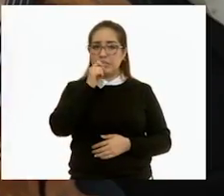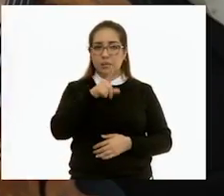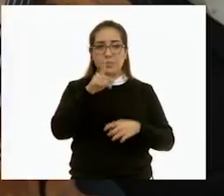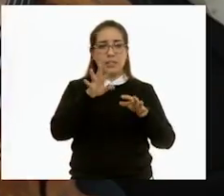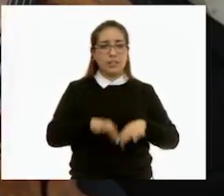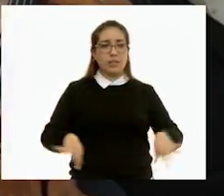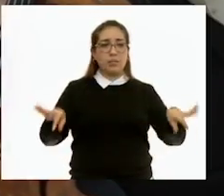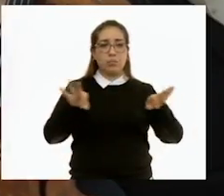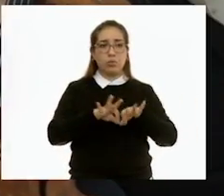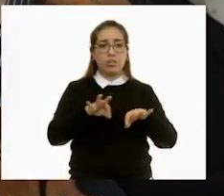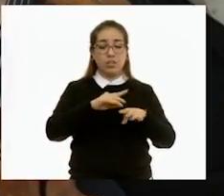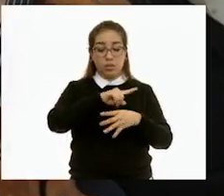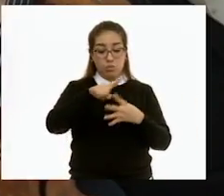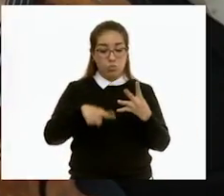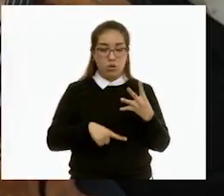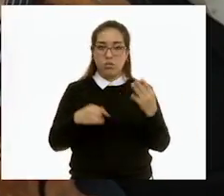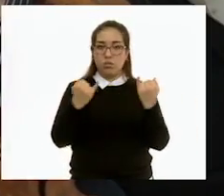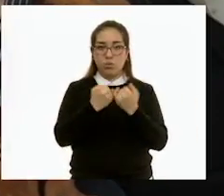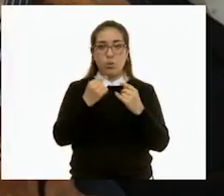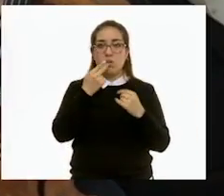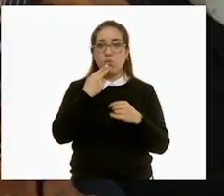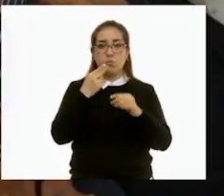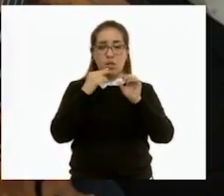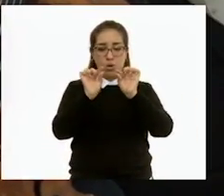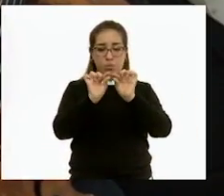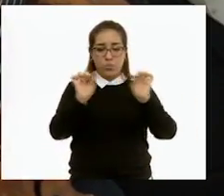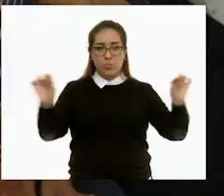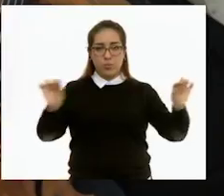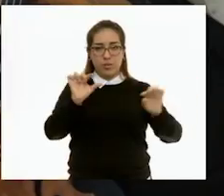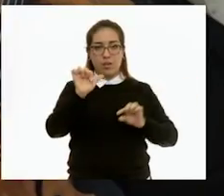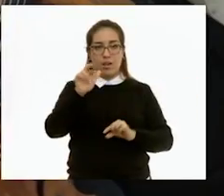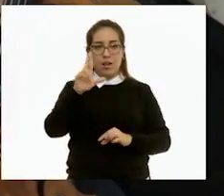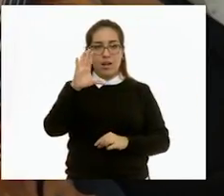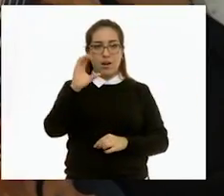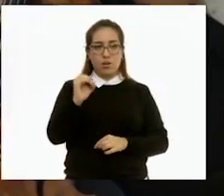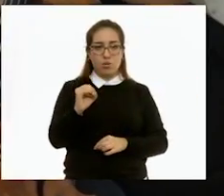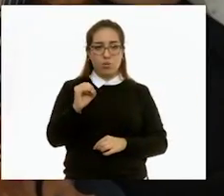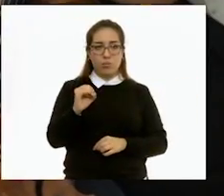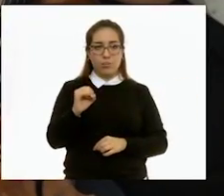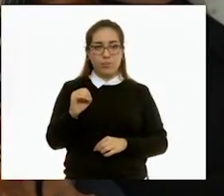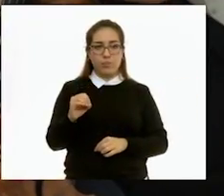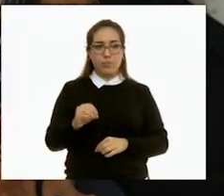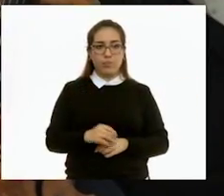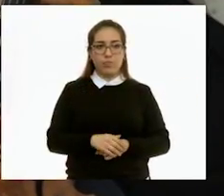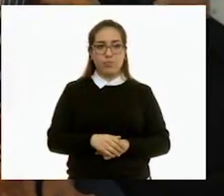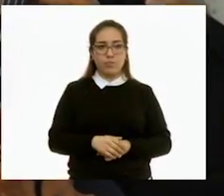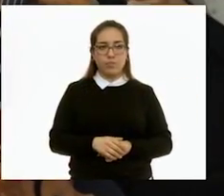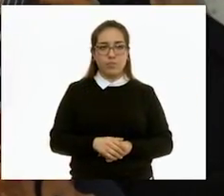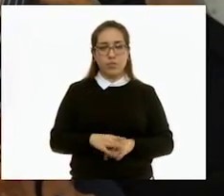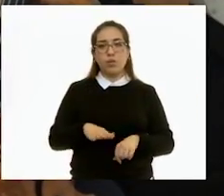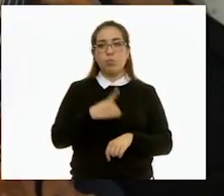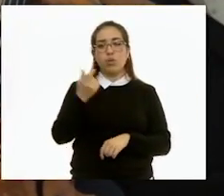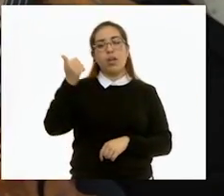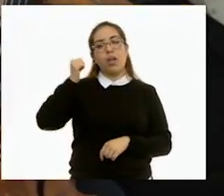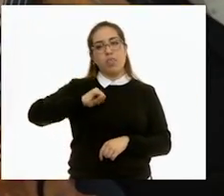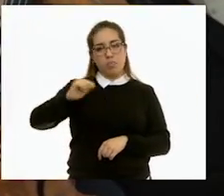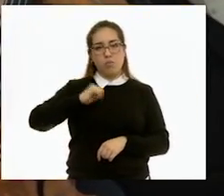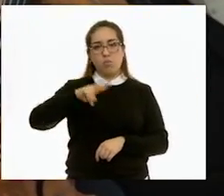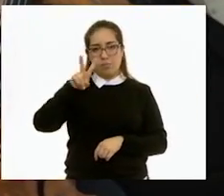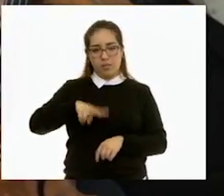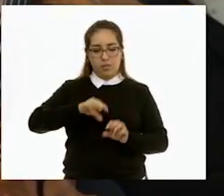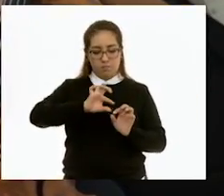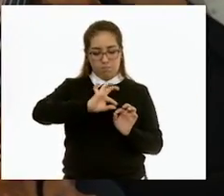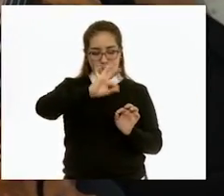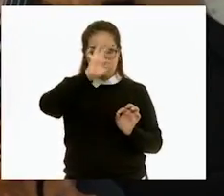es que todos ellos se tocan con este artefacto, que es el arco, llamado así porque antes era literalmente un arco. Ha